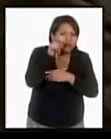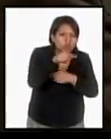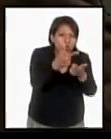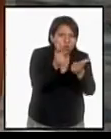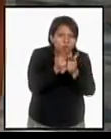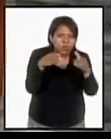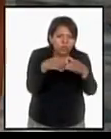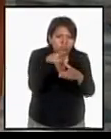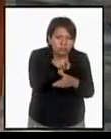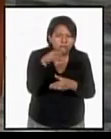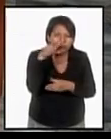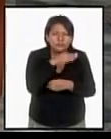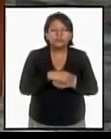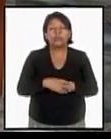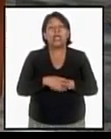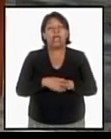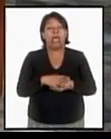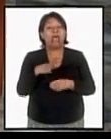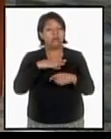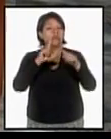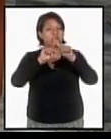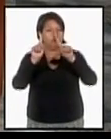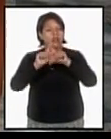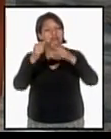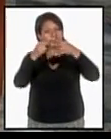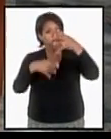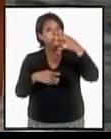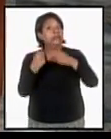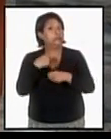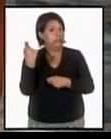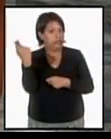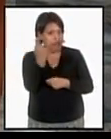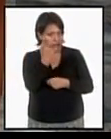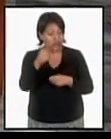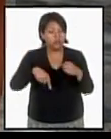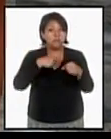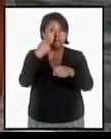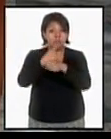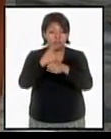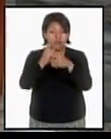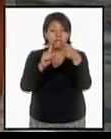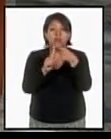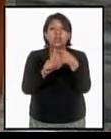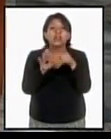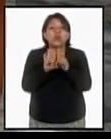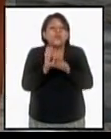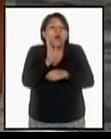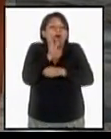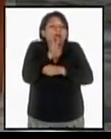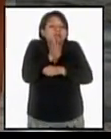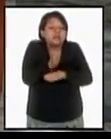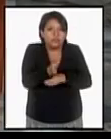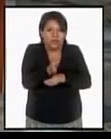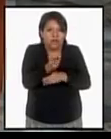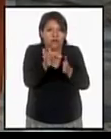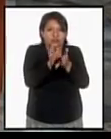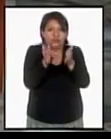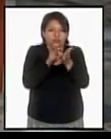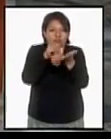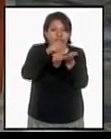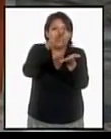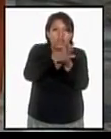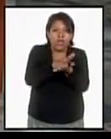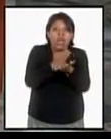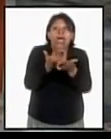social? Varias y muy necesarias, Víctor. La primera sería un reconocimiento constitucional de que hay y de que